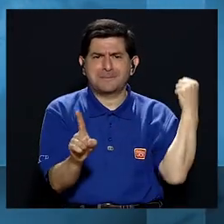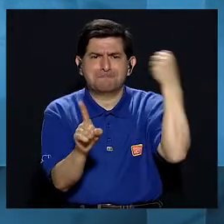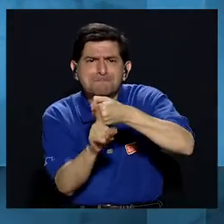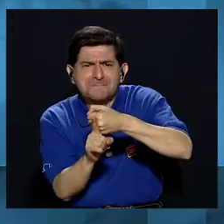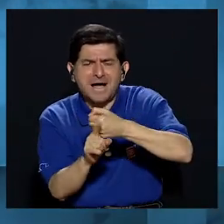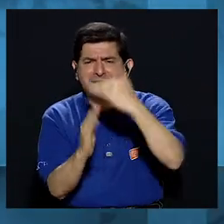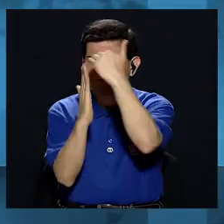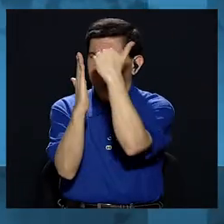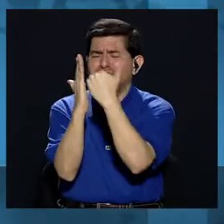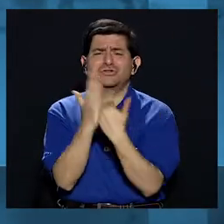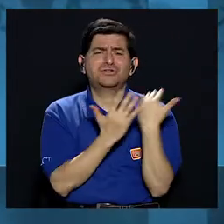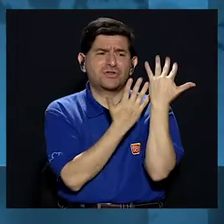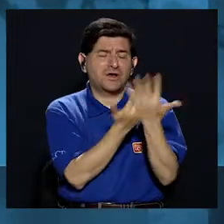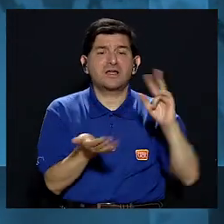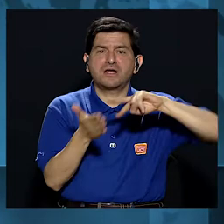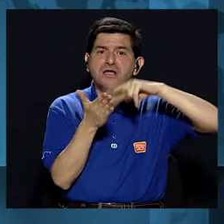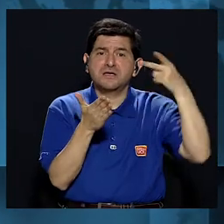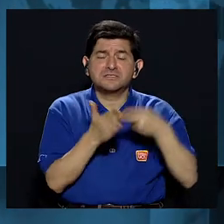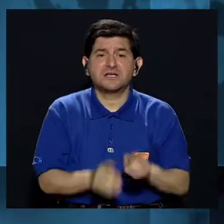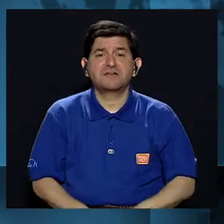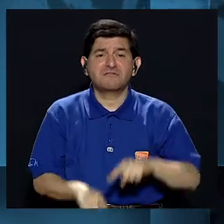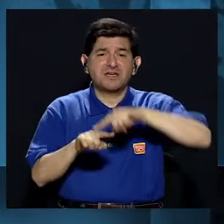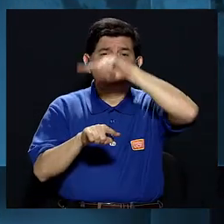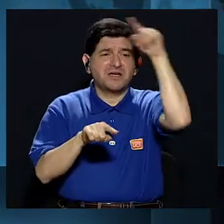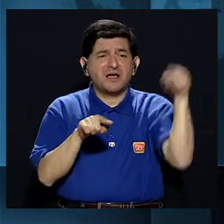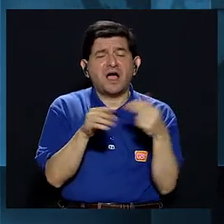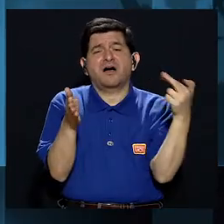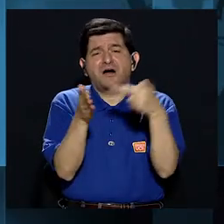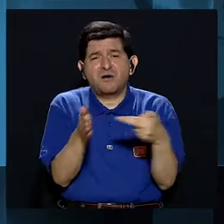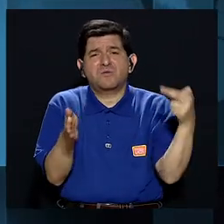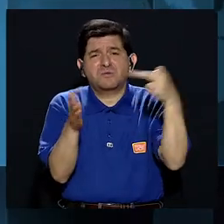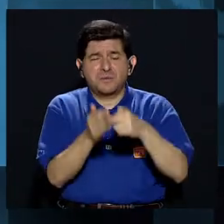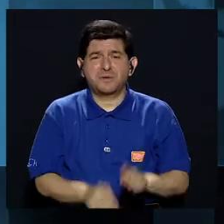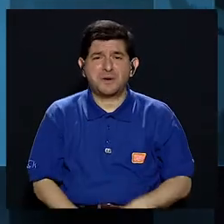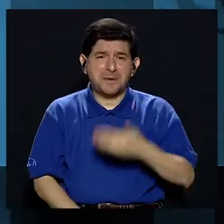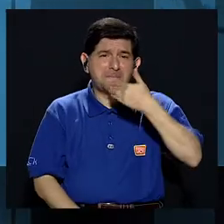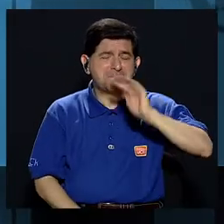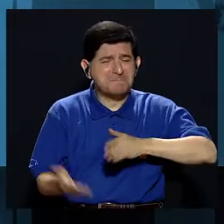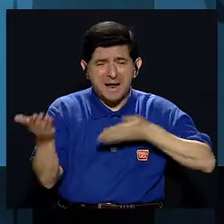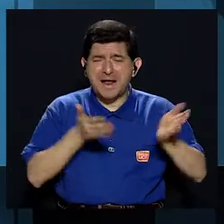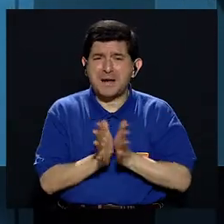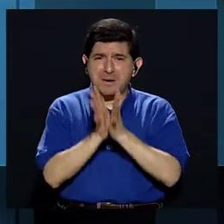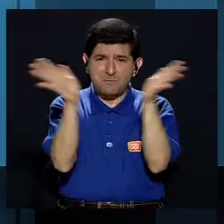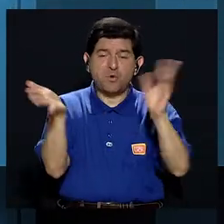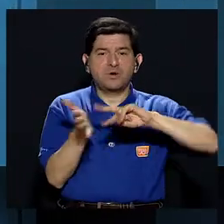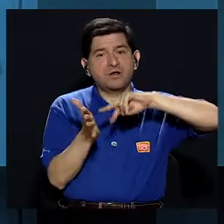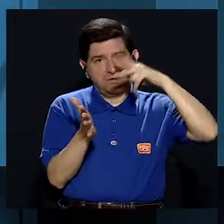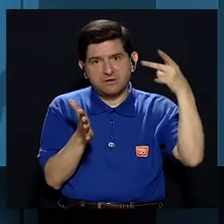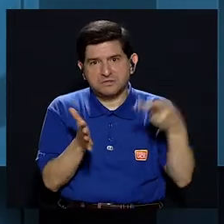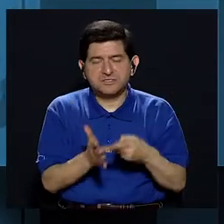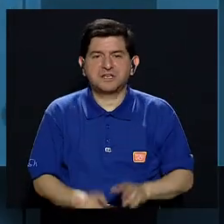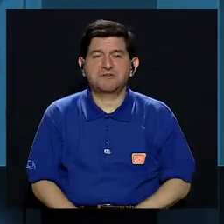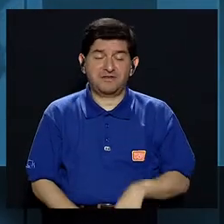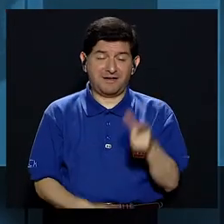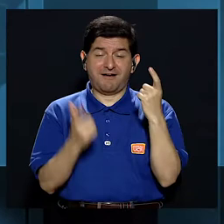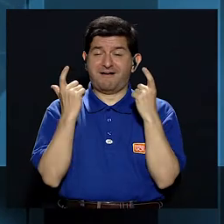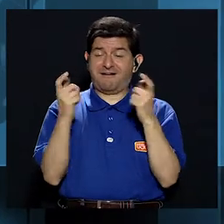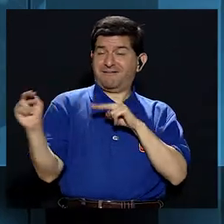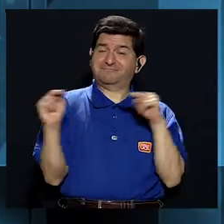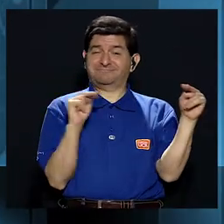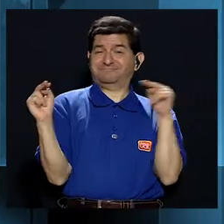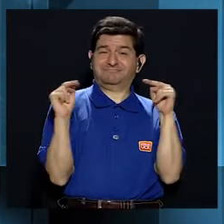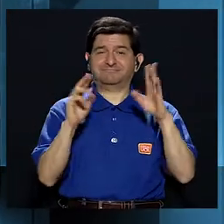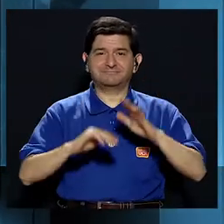impactando las listas de espera y se convierte en un círculo vicioso, en donde el mal servicio público se convierte en un lucrativo